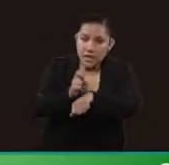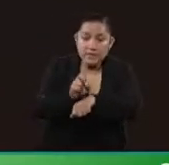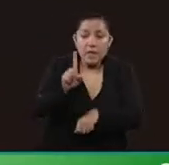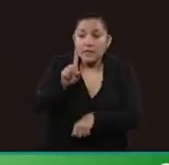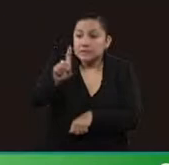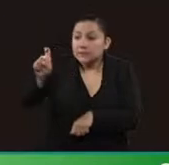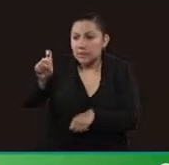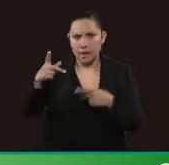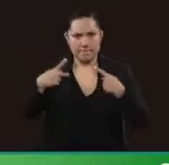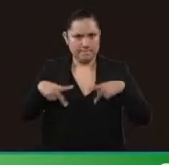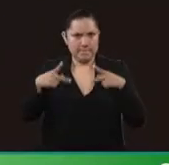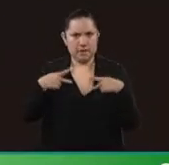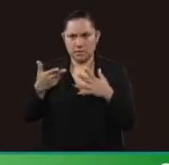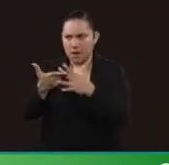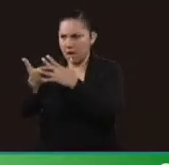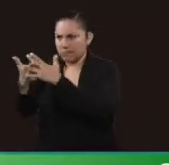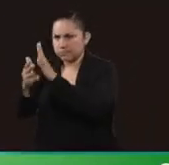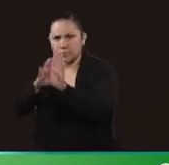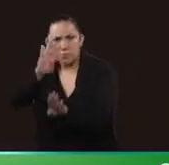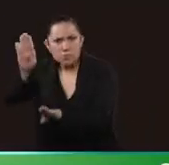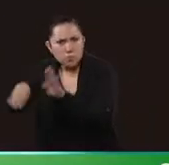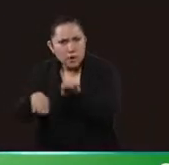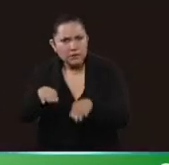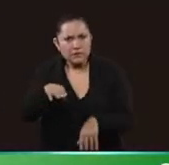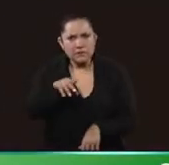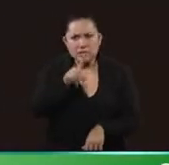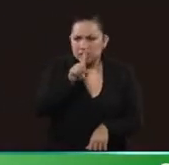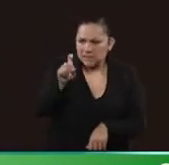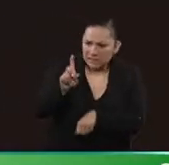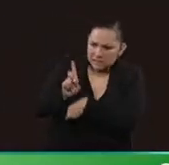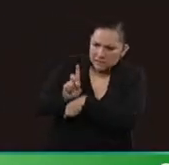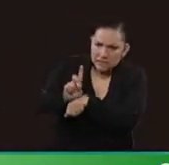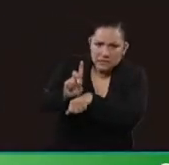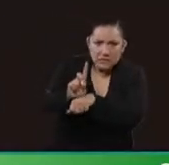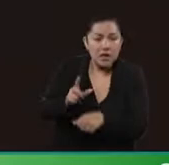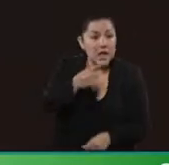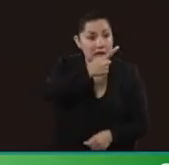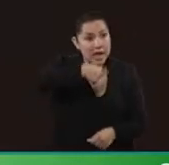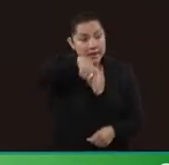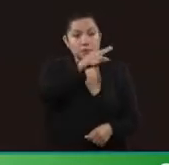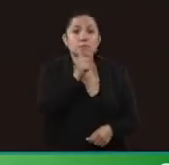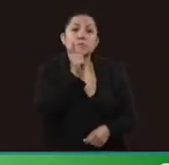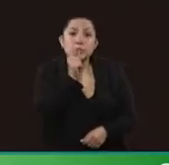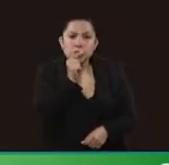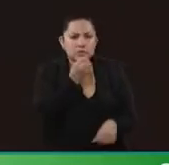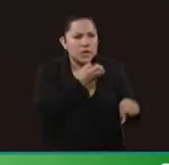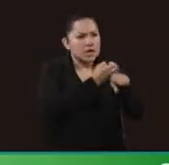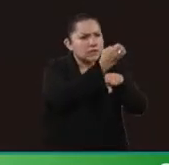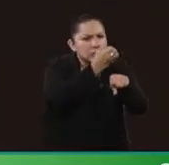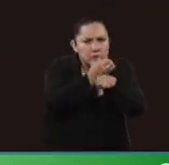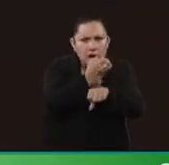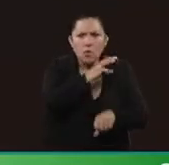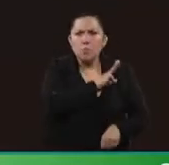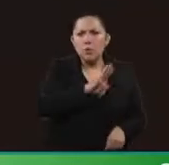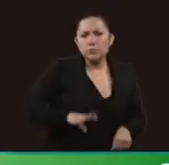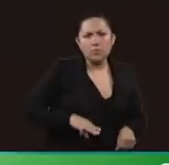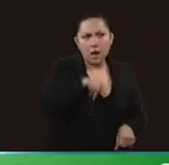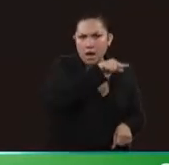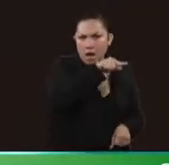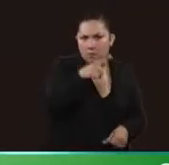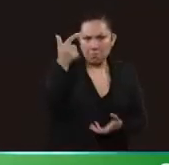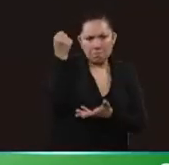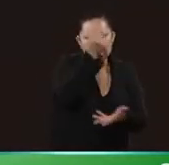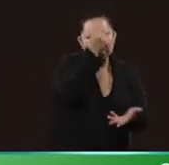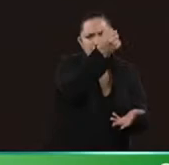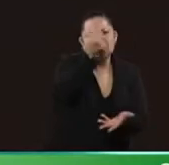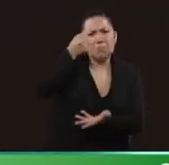ahorcado a las policías locales dejándolas sin presupuesto y la sistemática corrupción en ministerios